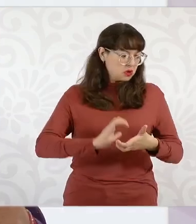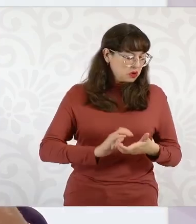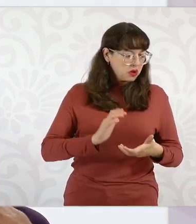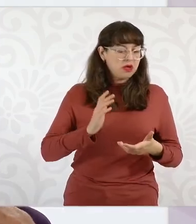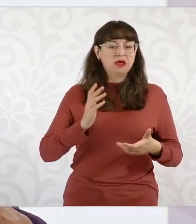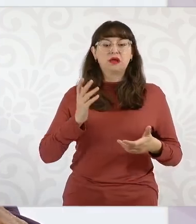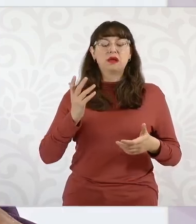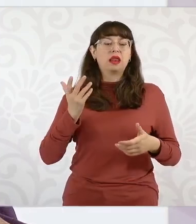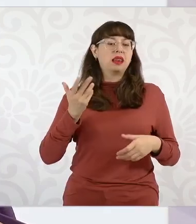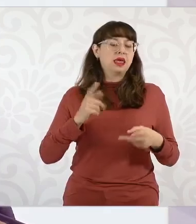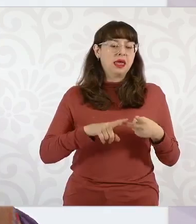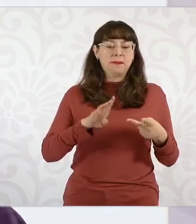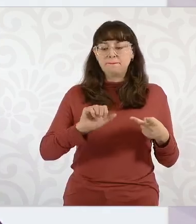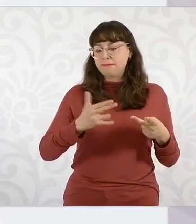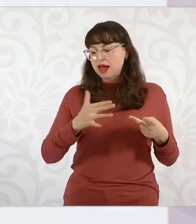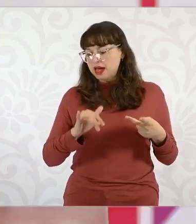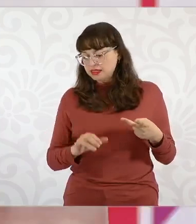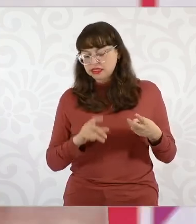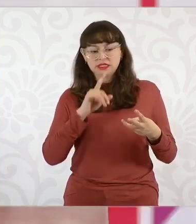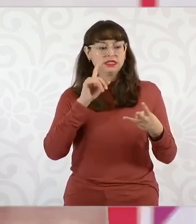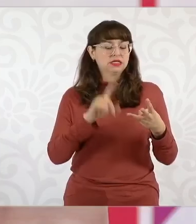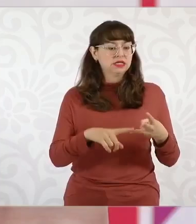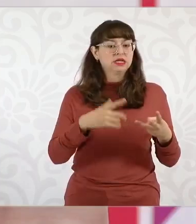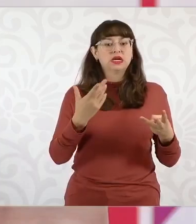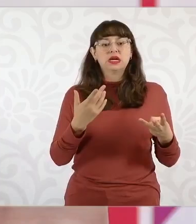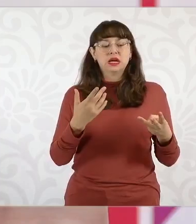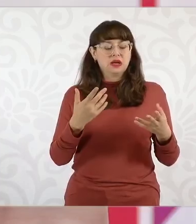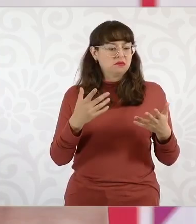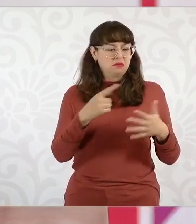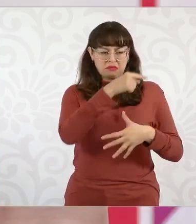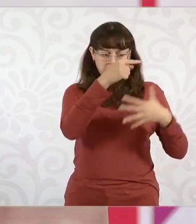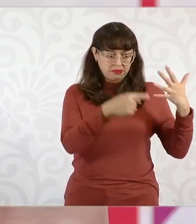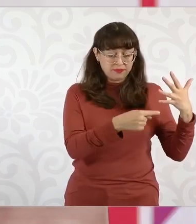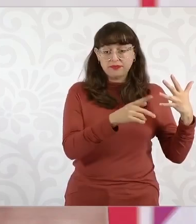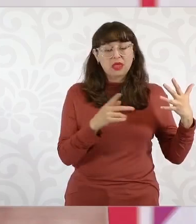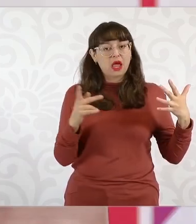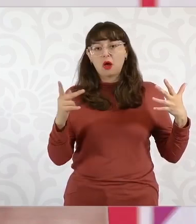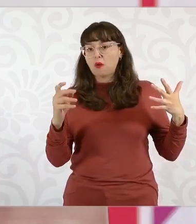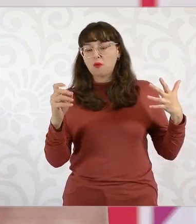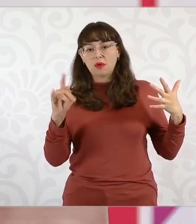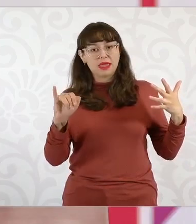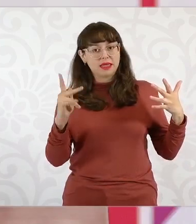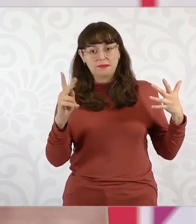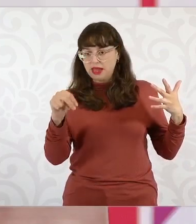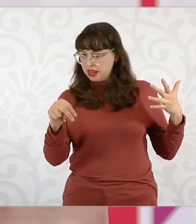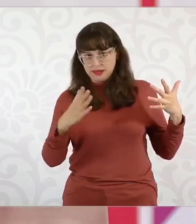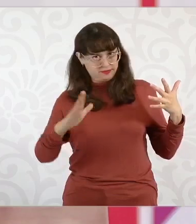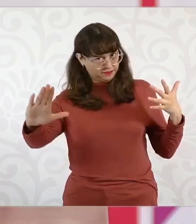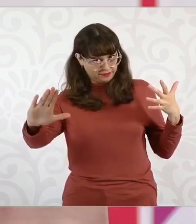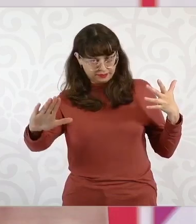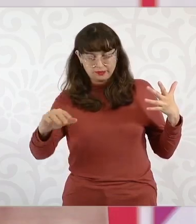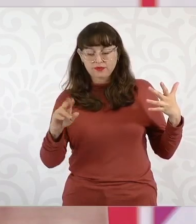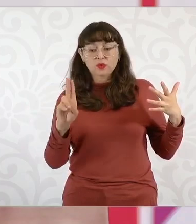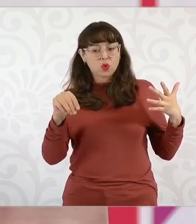bachilleres, el Poli y la UNAM todavía tienen examen de admisión ahí, entonces no están directamente en